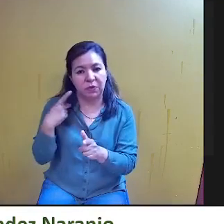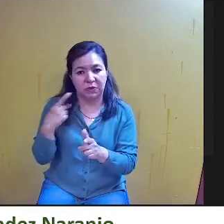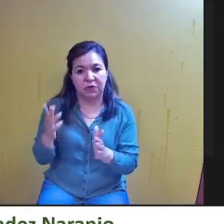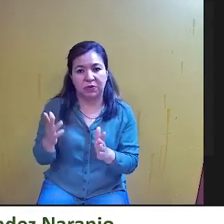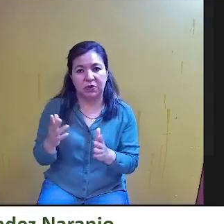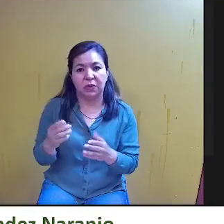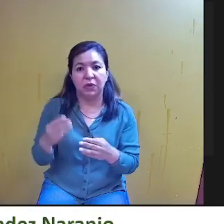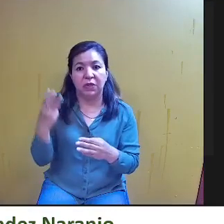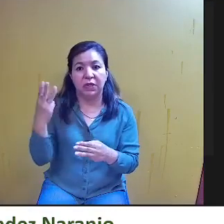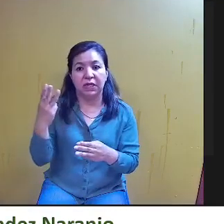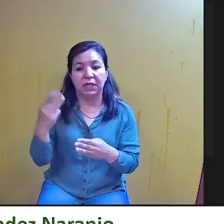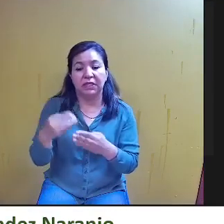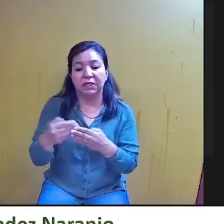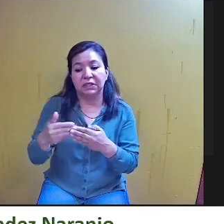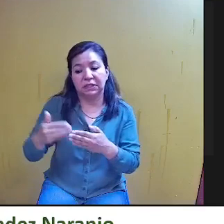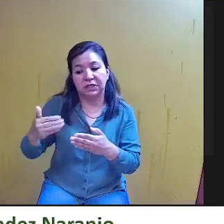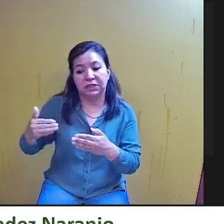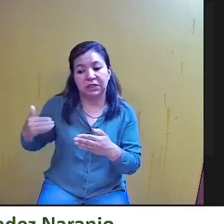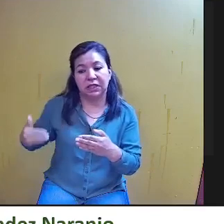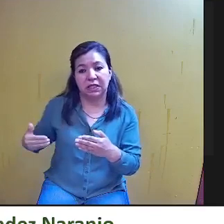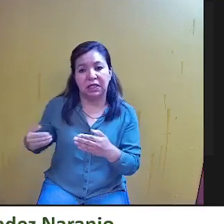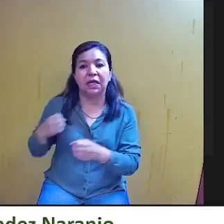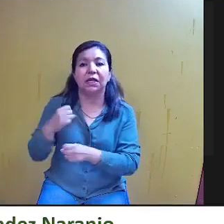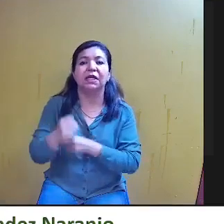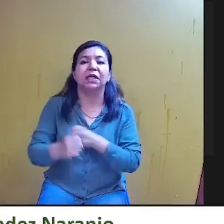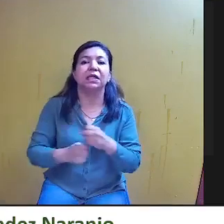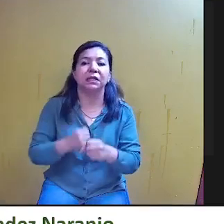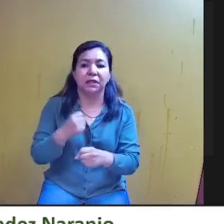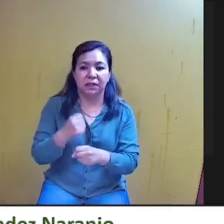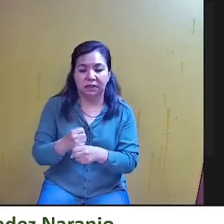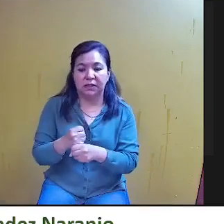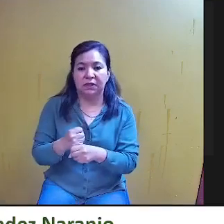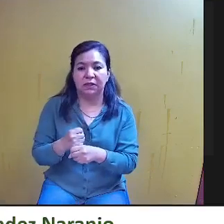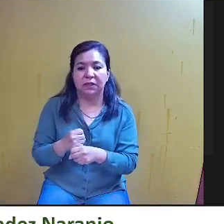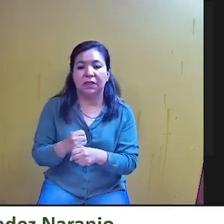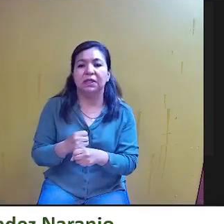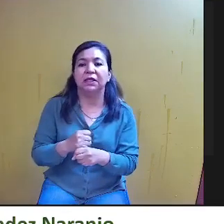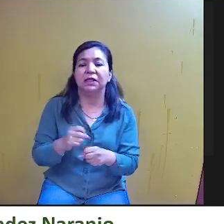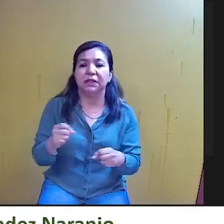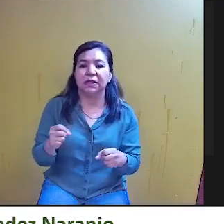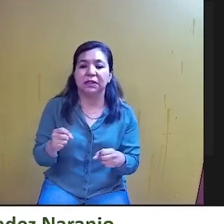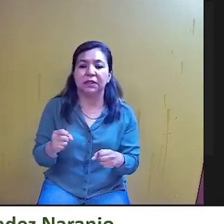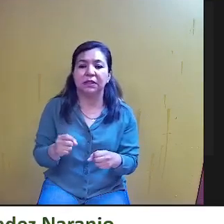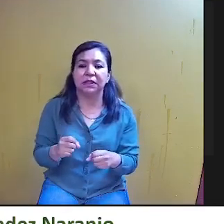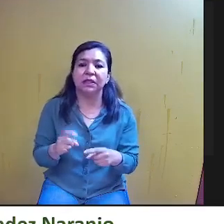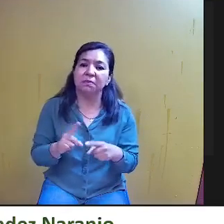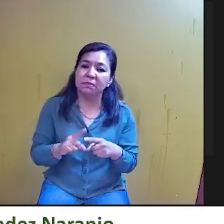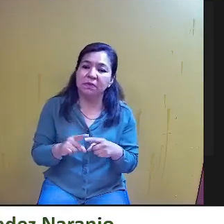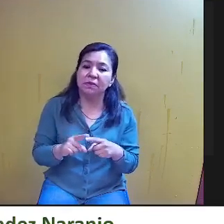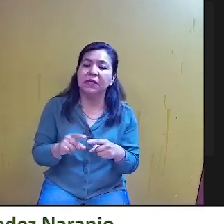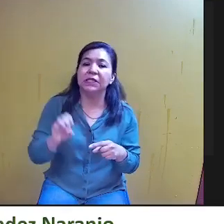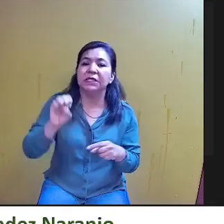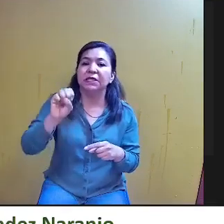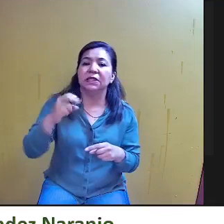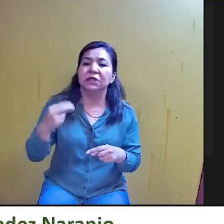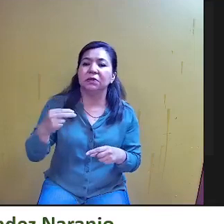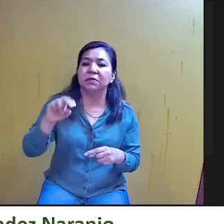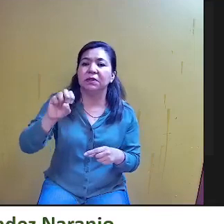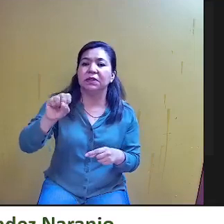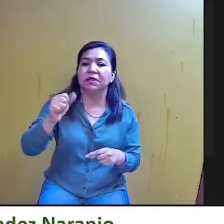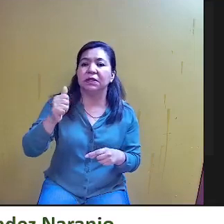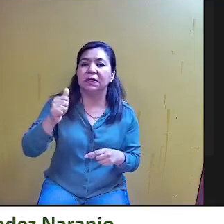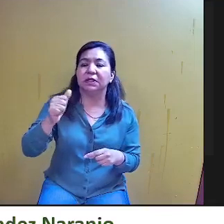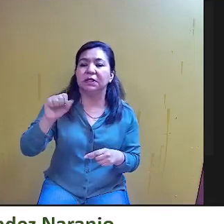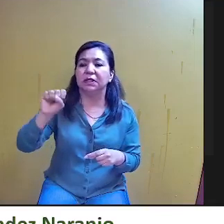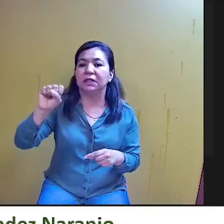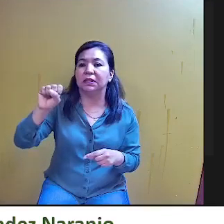menos 3 años antes de la fecha de la designación de la actora Silvia Martínez Ponce. En tanto, como se señaló anteriormente, está prohibido